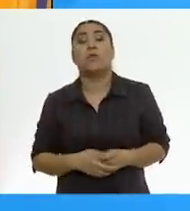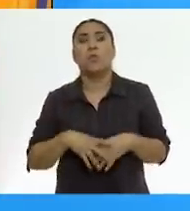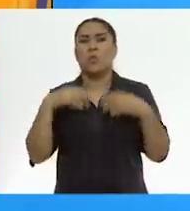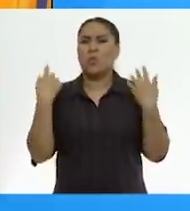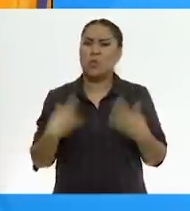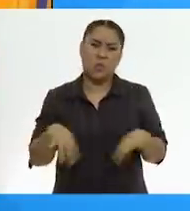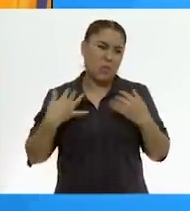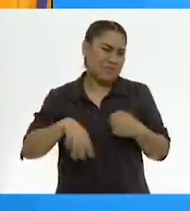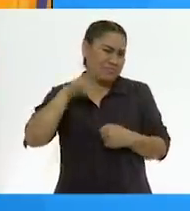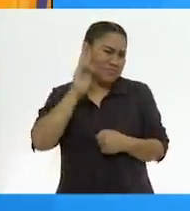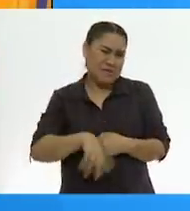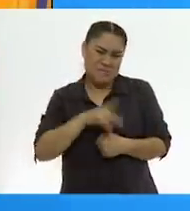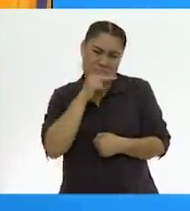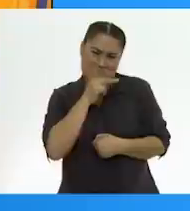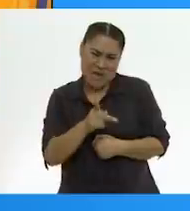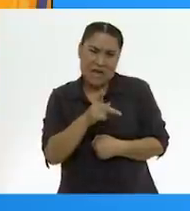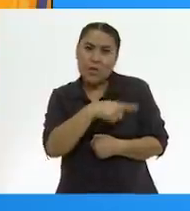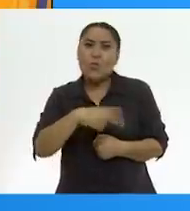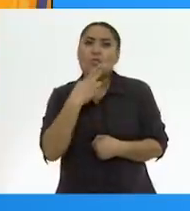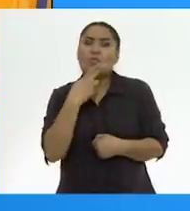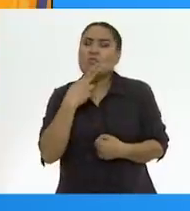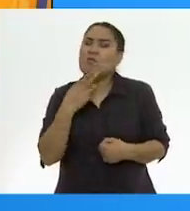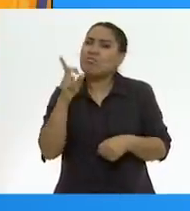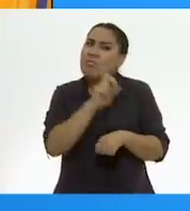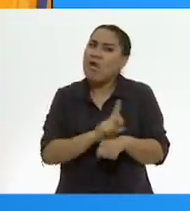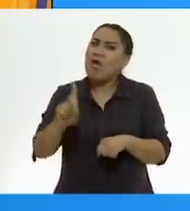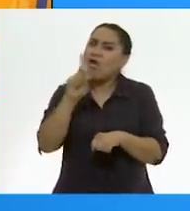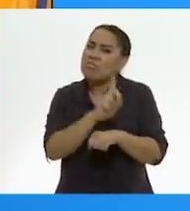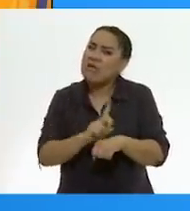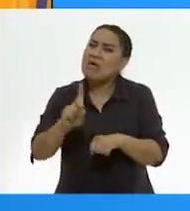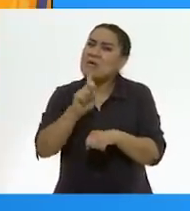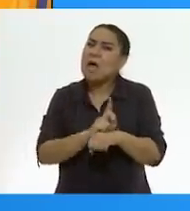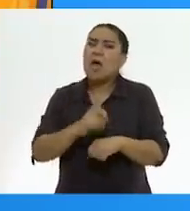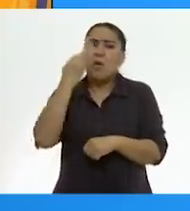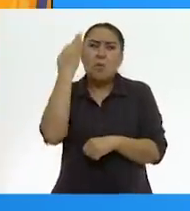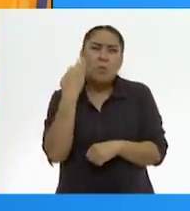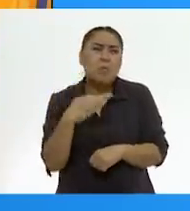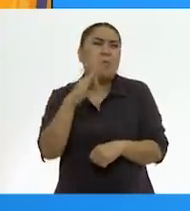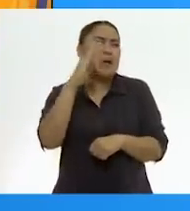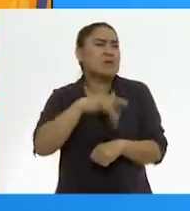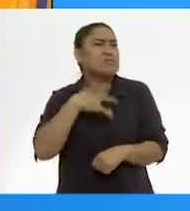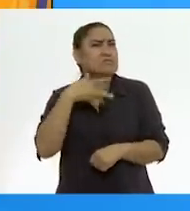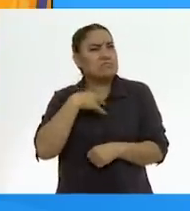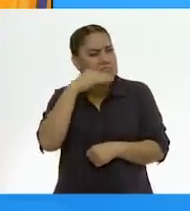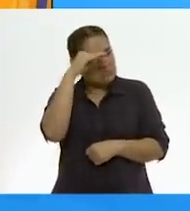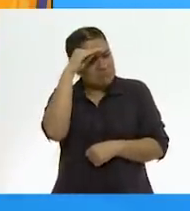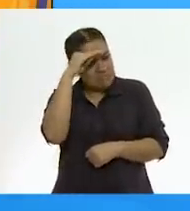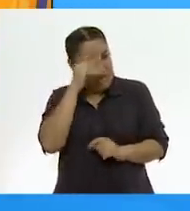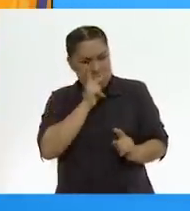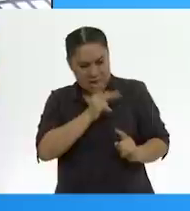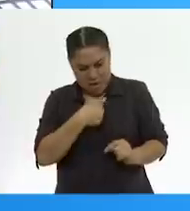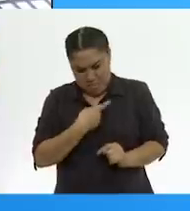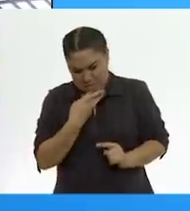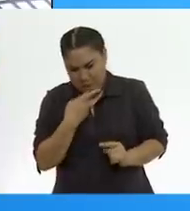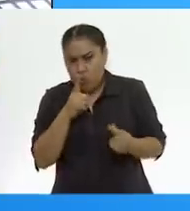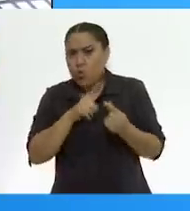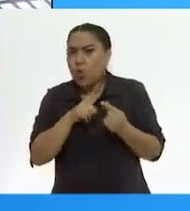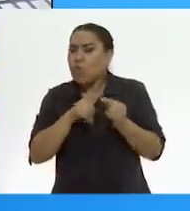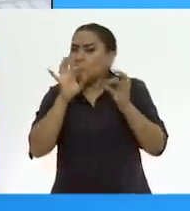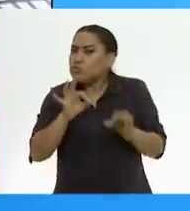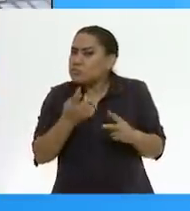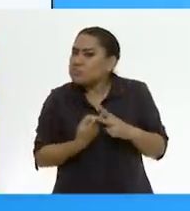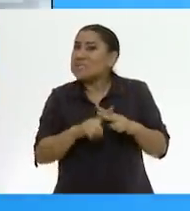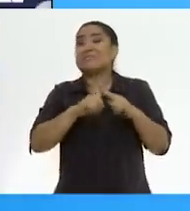¿Cuántas palabras usamos todos los días? Y muy rara vez nos detenemos a pensar de dónde vienen.